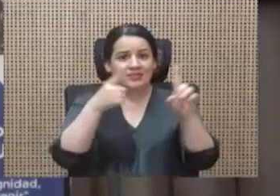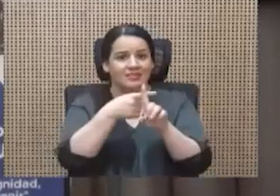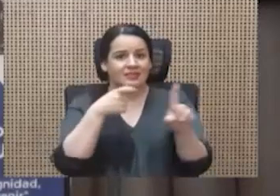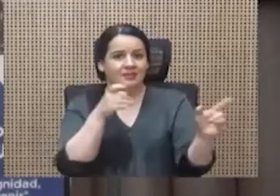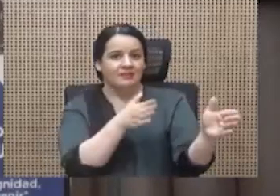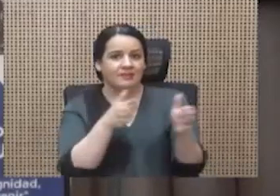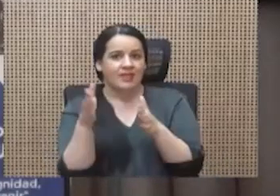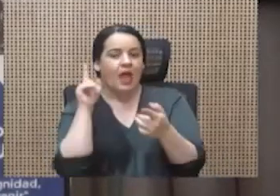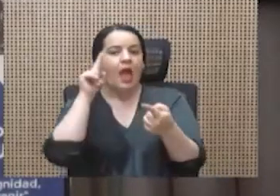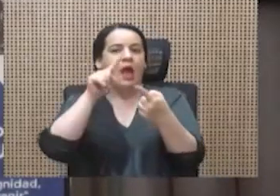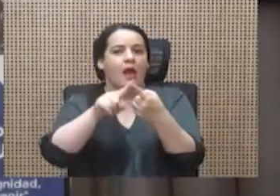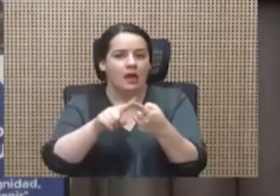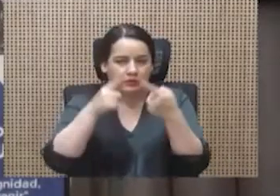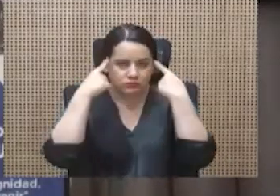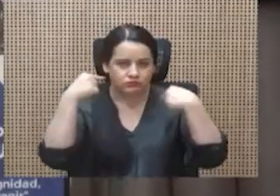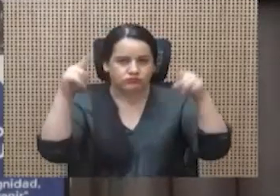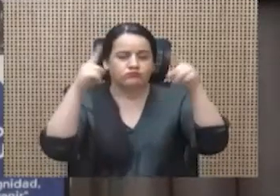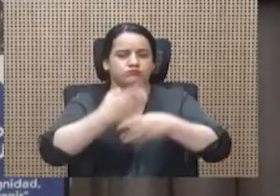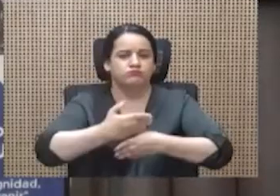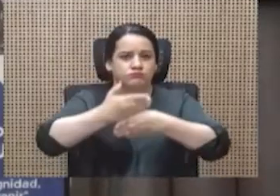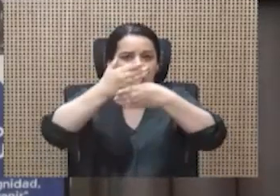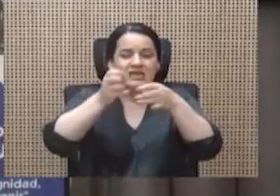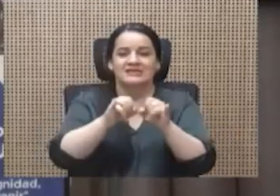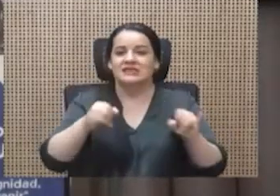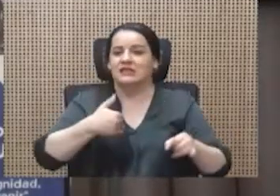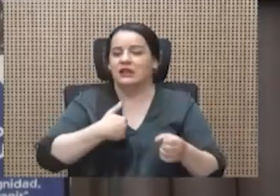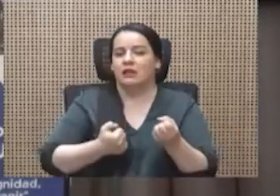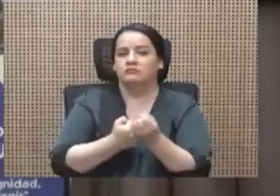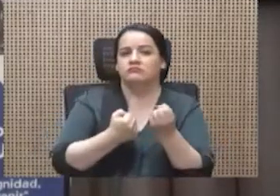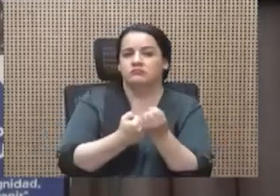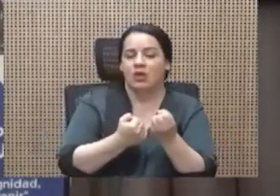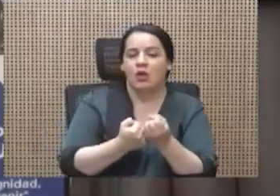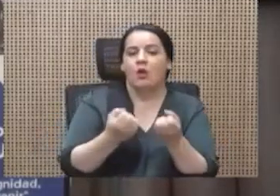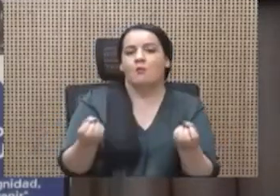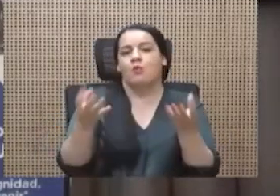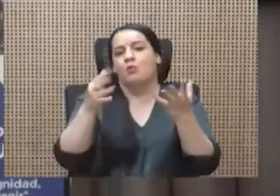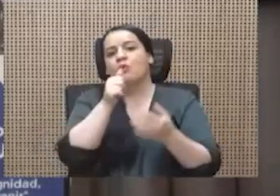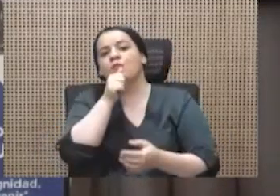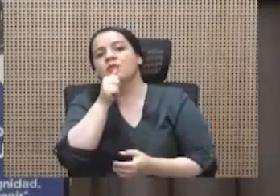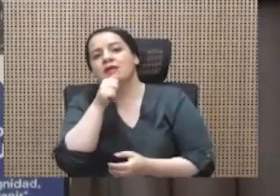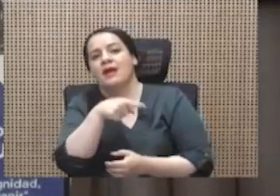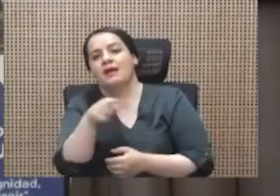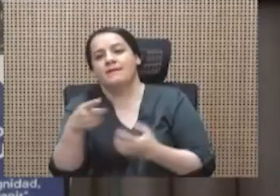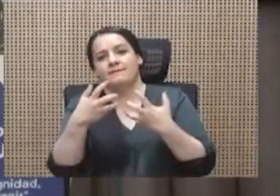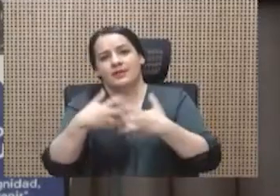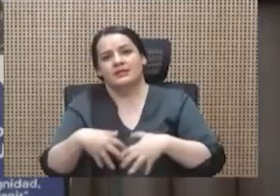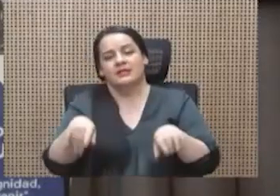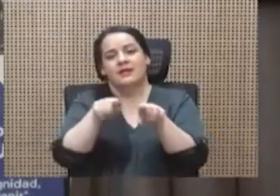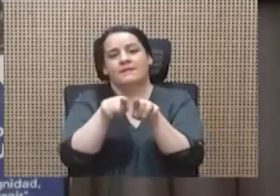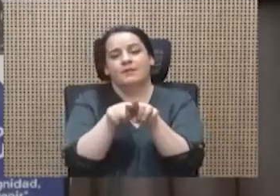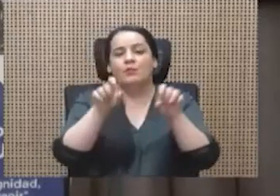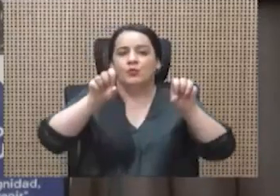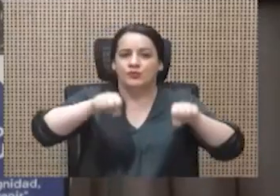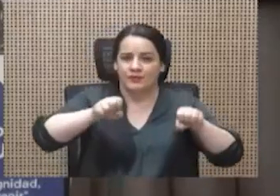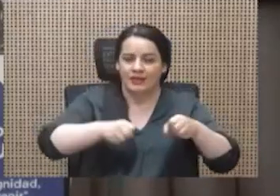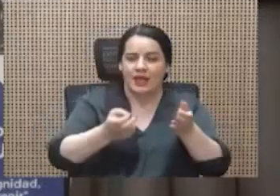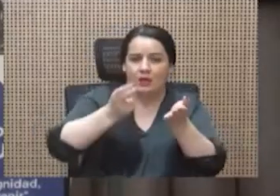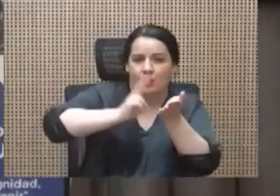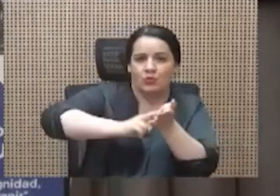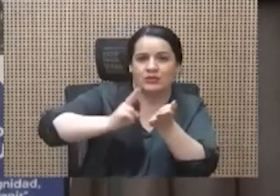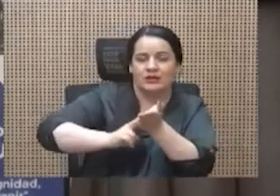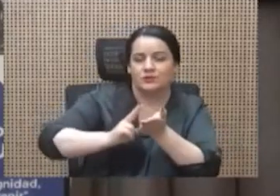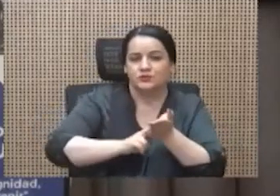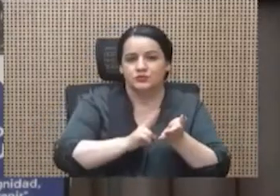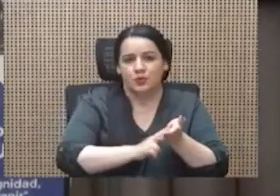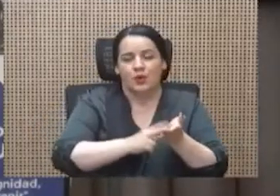sin demérito de contar con alianzas público-privadas bien pensadas y la posibilidad también de la contratación administrativa transparente